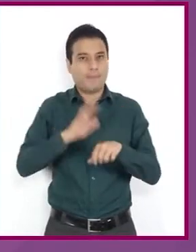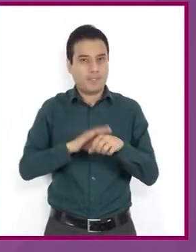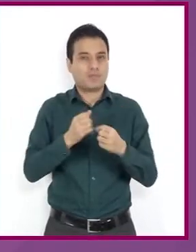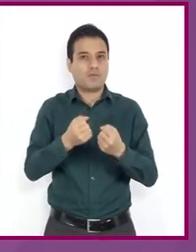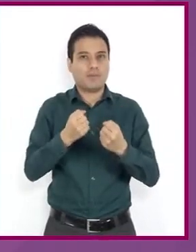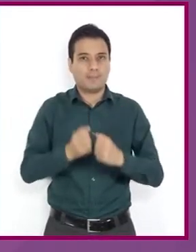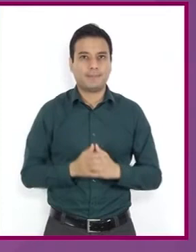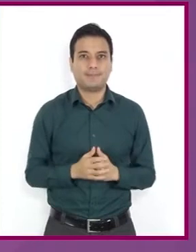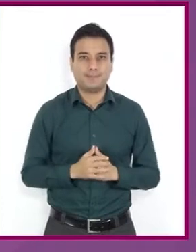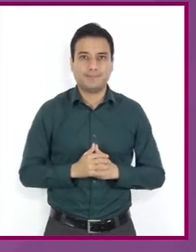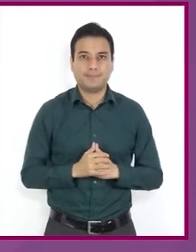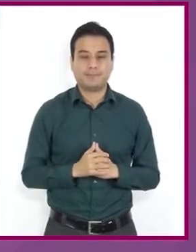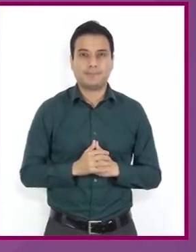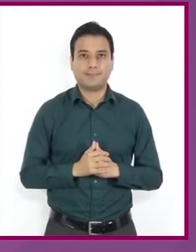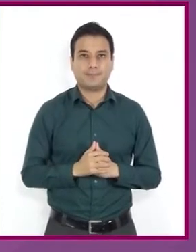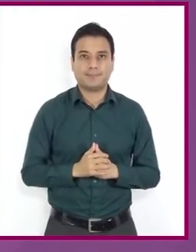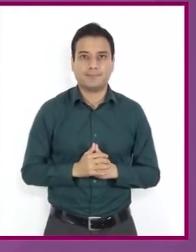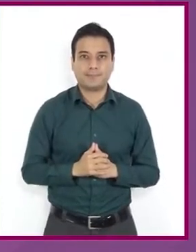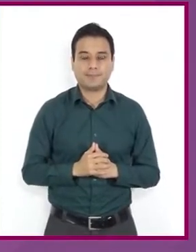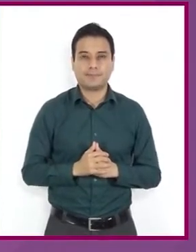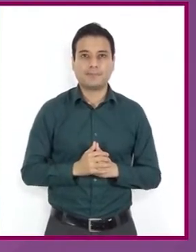vibración.